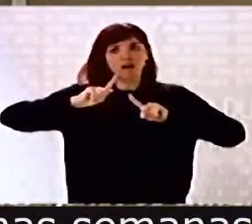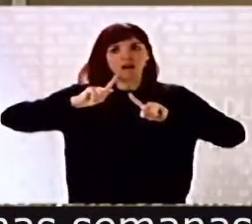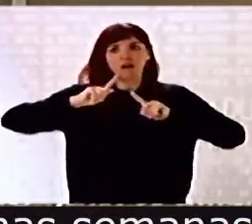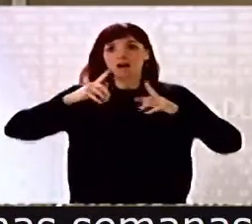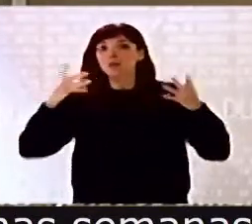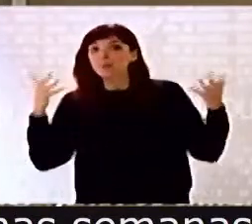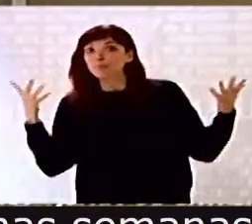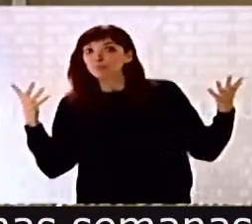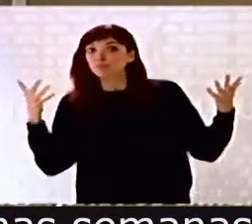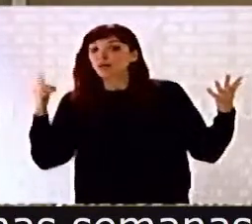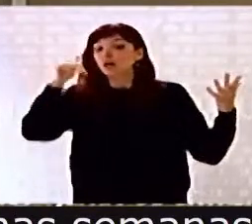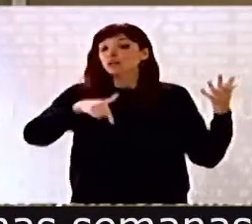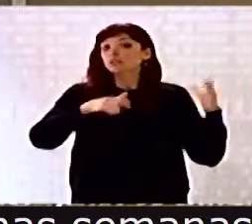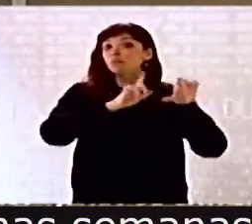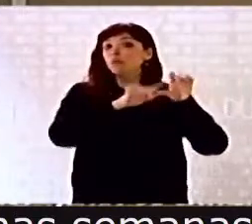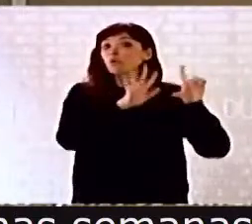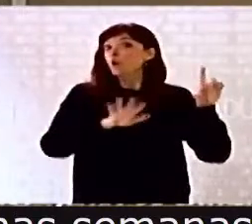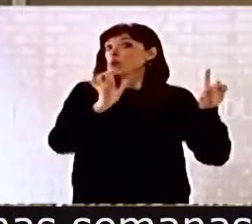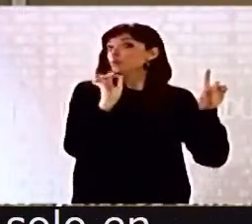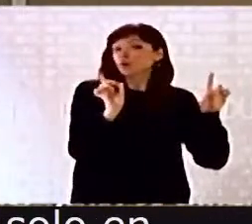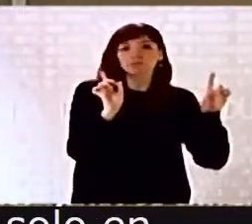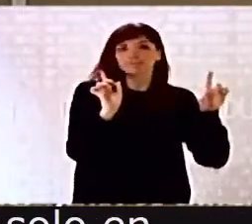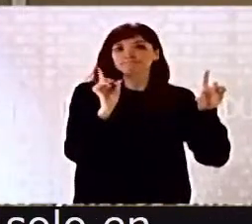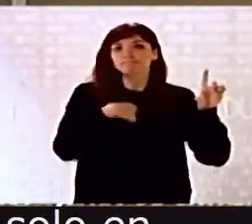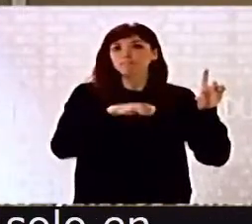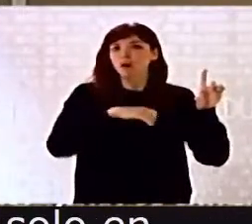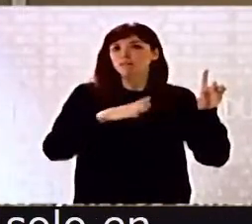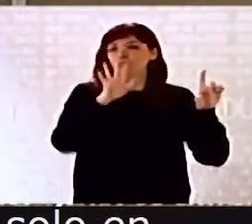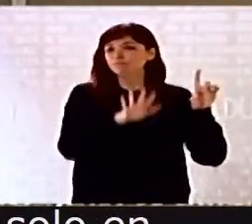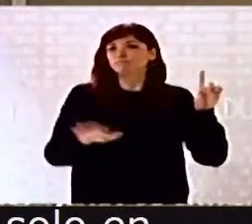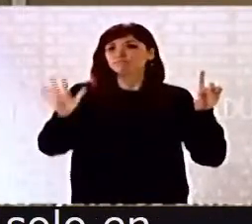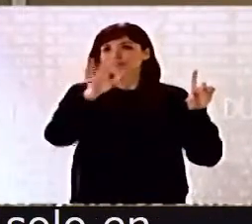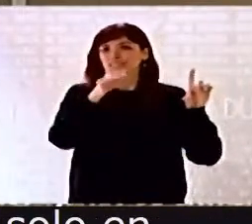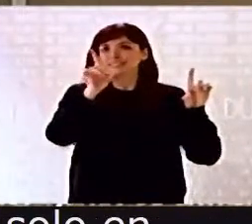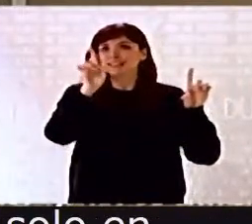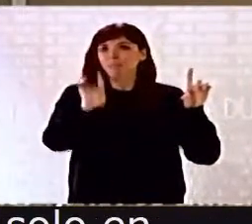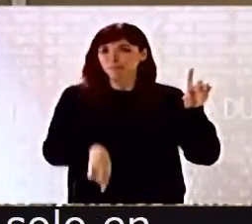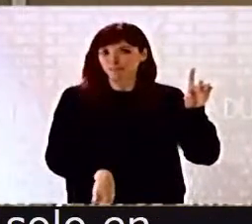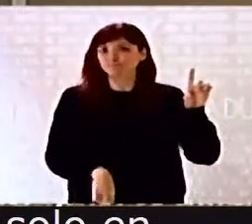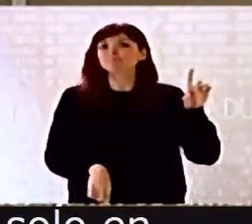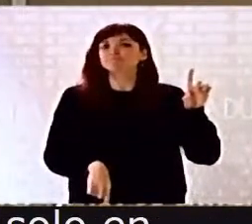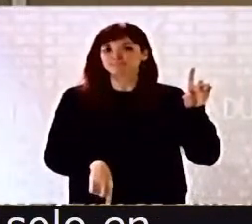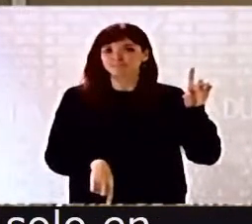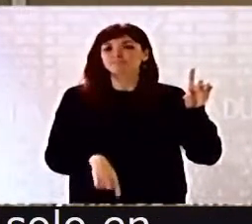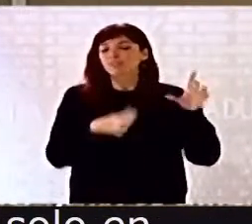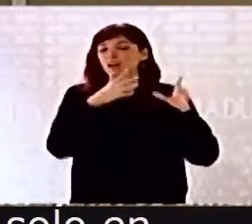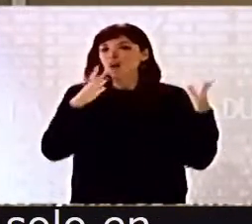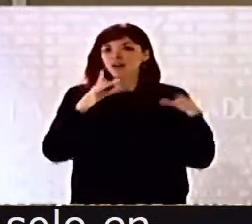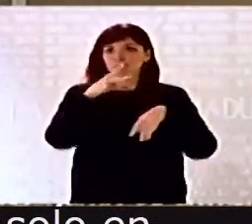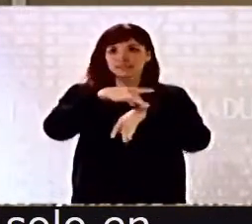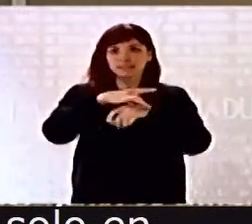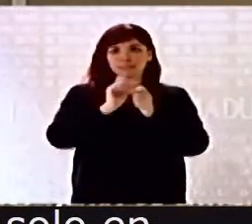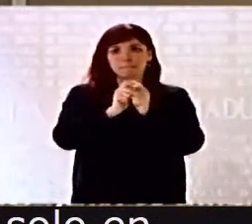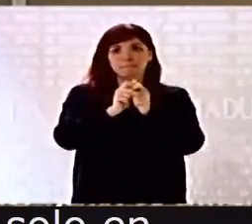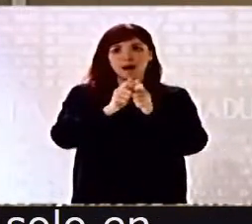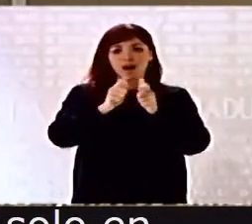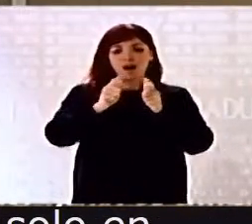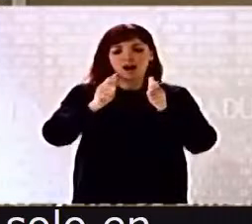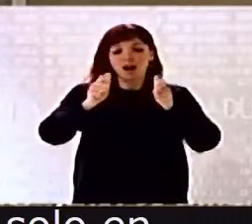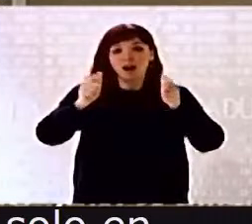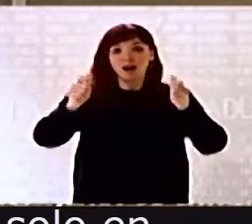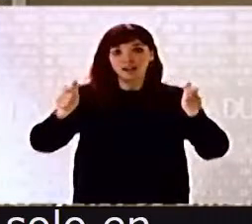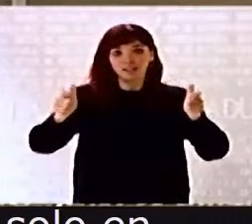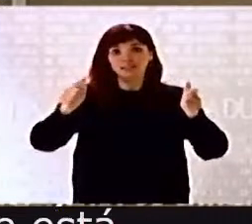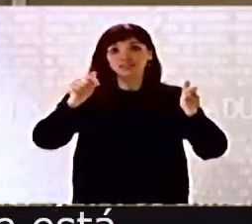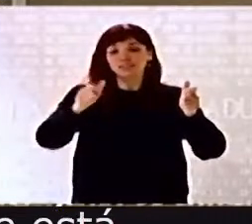no solo en Extremadura, en todo el país. El incremento que se está produciendo en la incidencia,